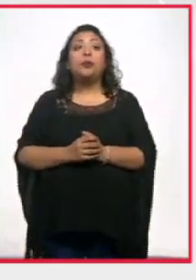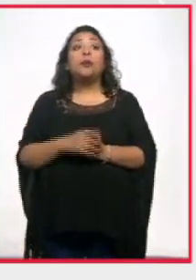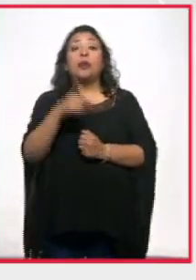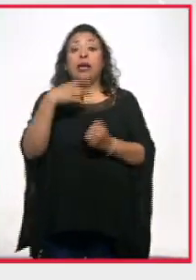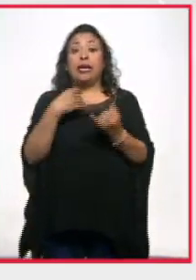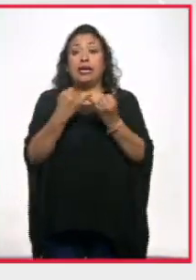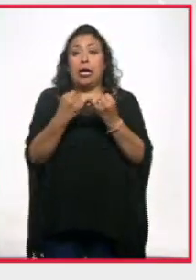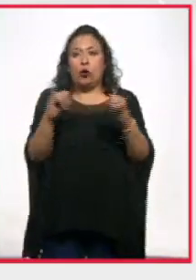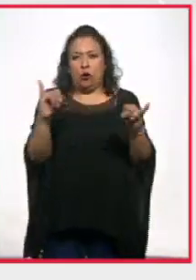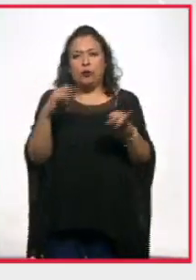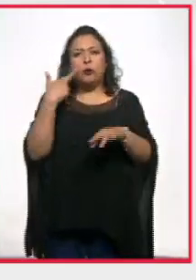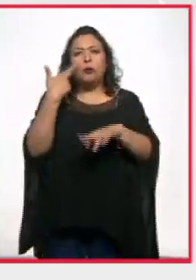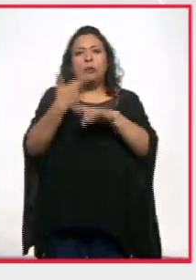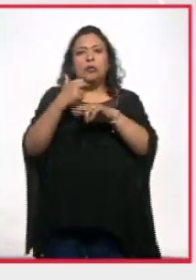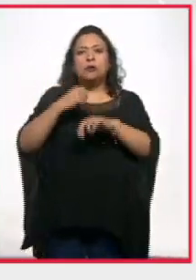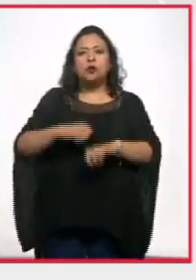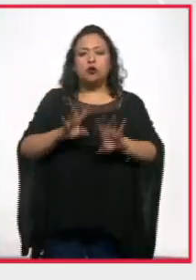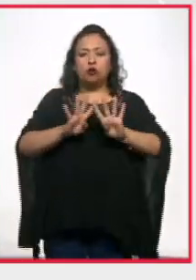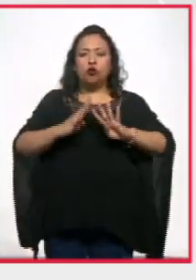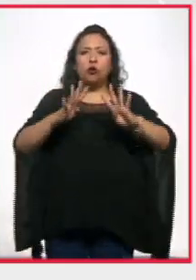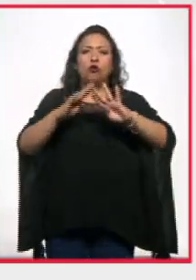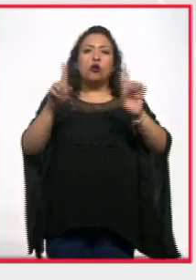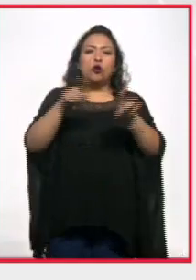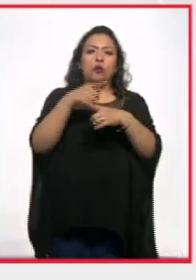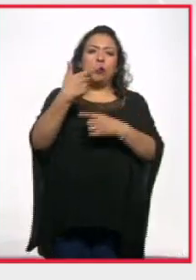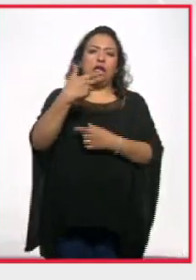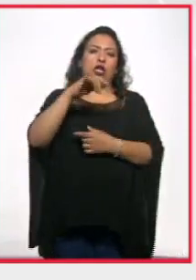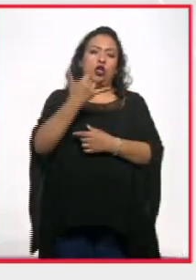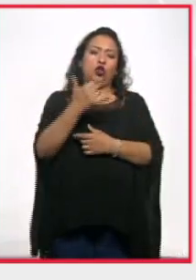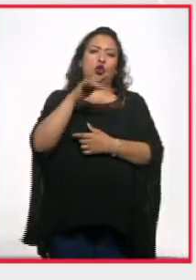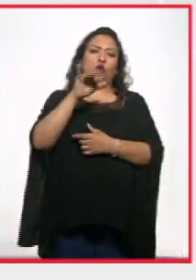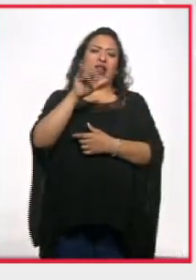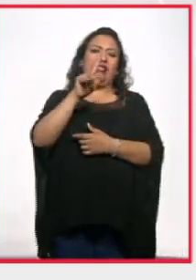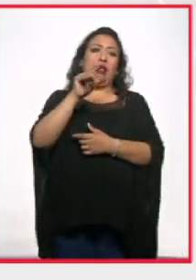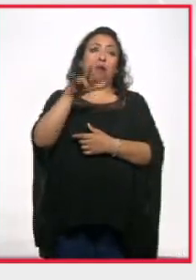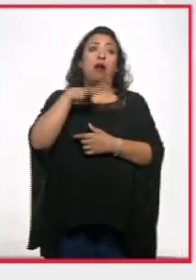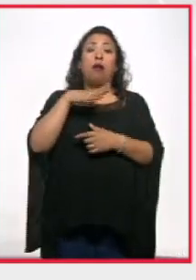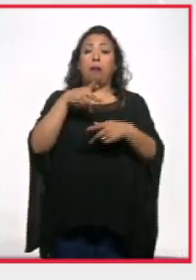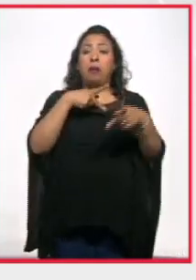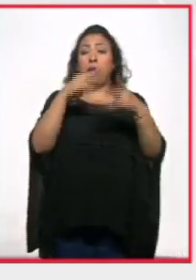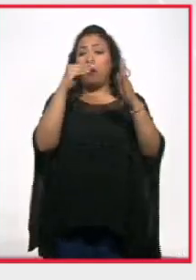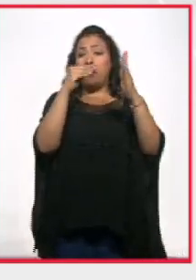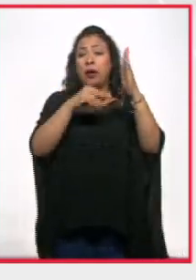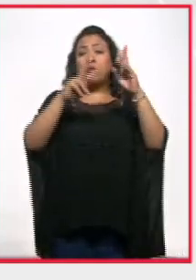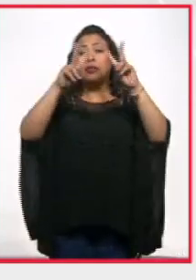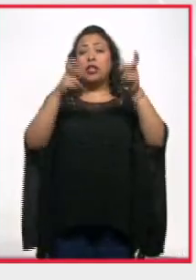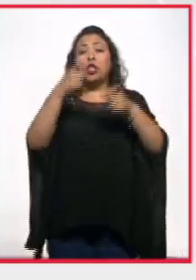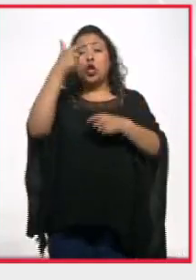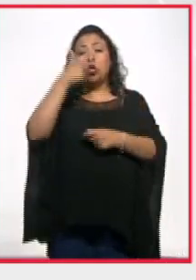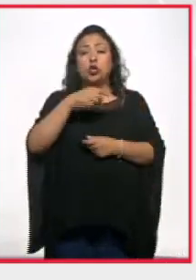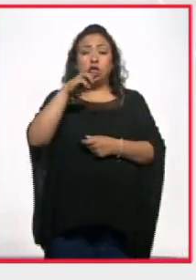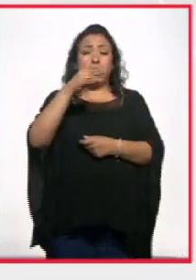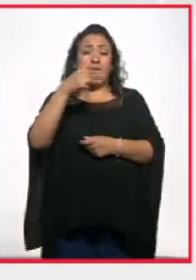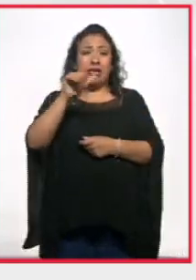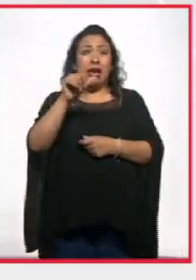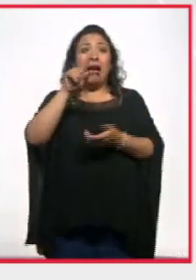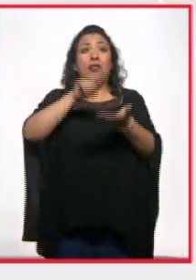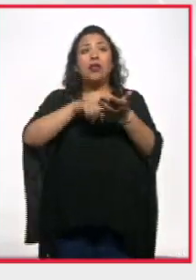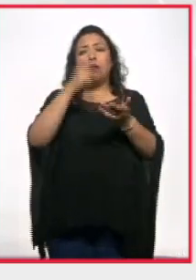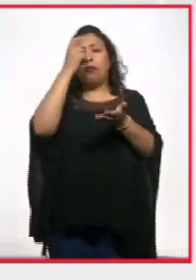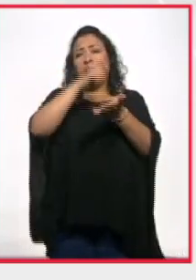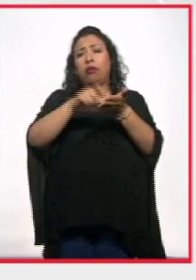La inauguración correrá a cargo de la orquesta típica Yucalpetén, quien preparó un espectáculo titulado Noche en el Mayab, en la que interpretarán obras